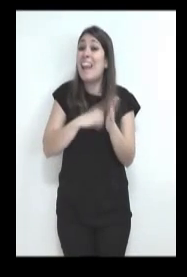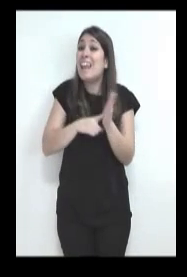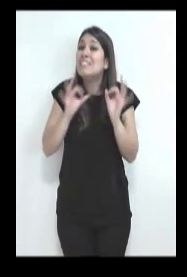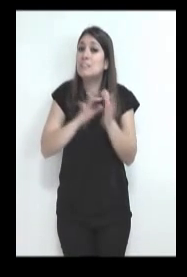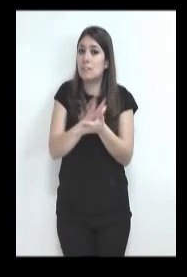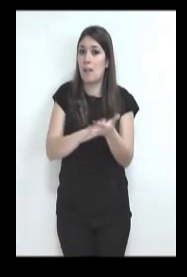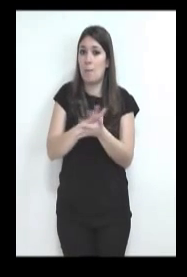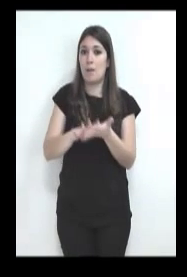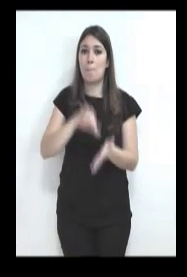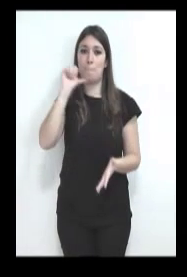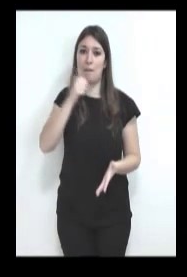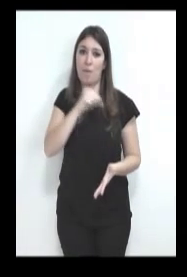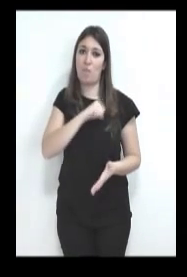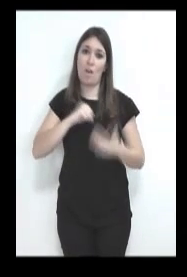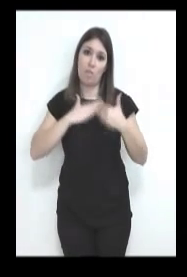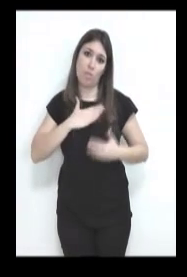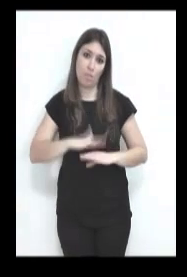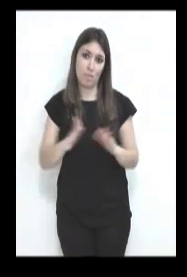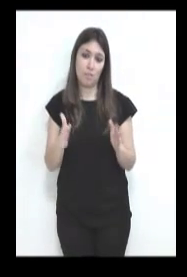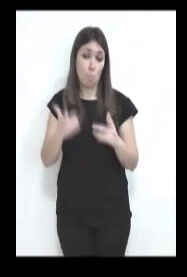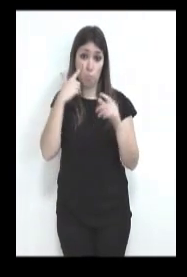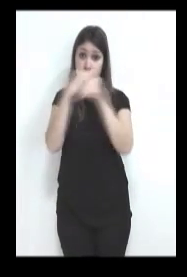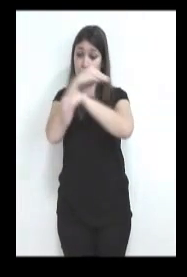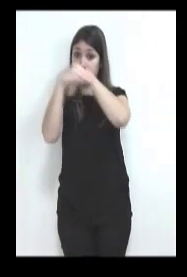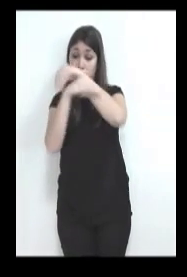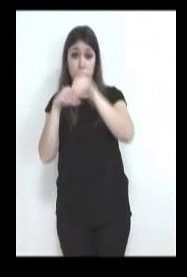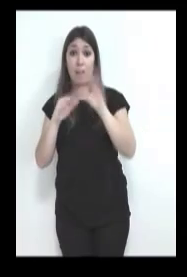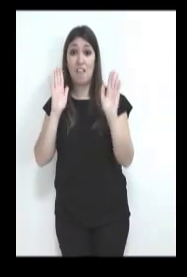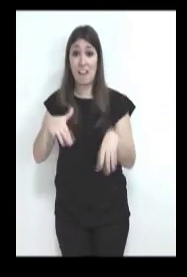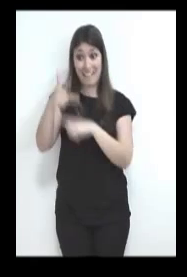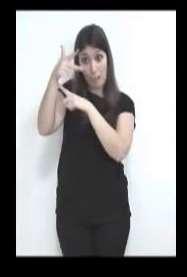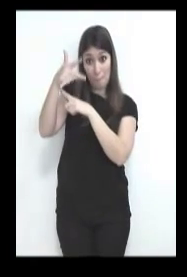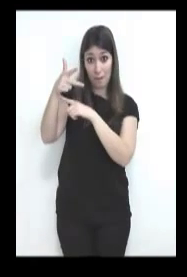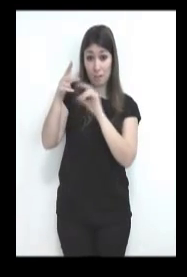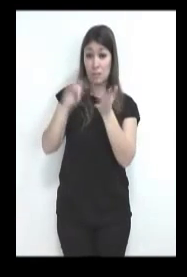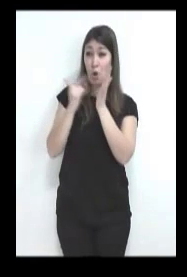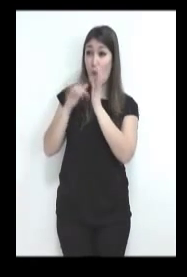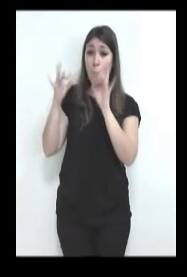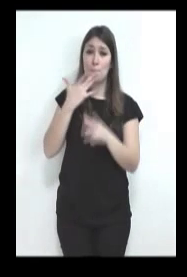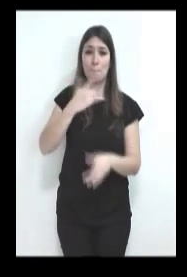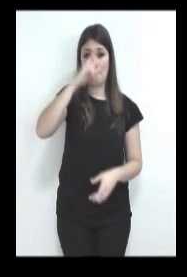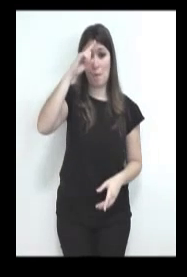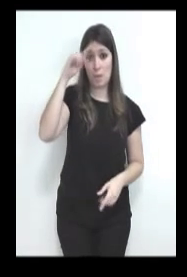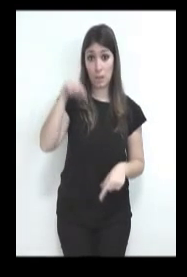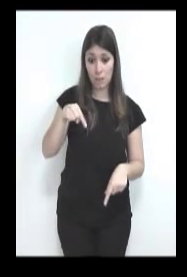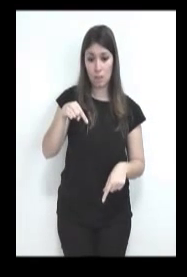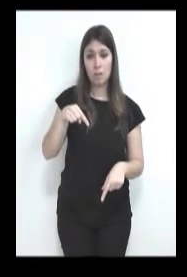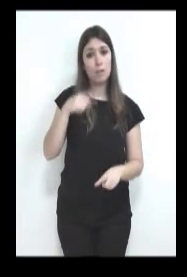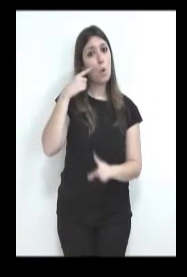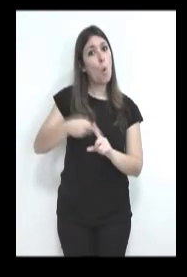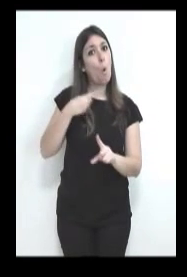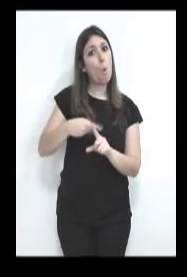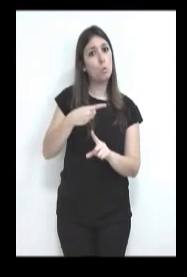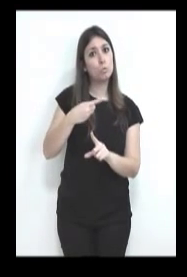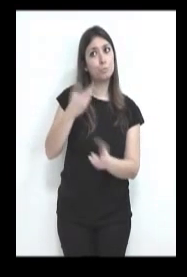a privacidad y todo esto. Entonces, la misma cámara, la misma tecnología en Madrid, hay que usarla de una